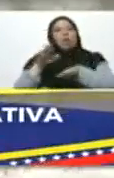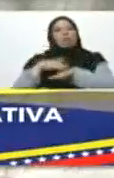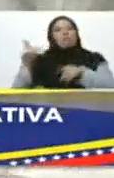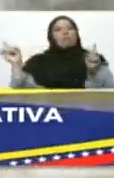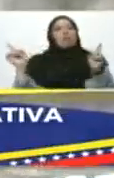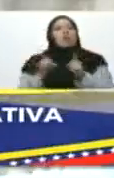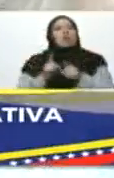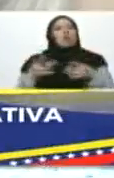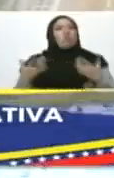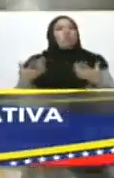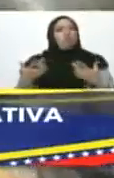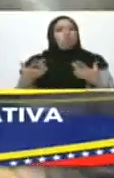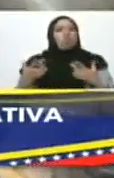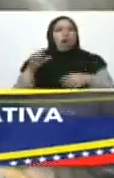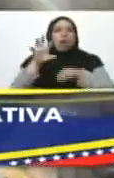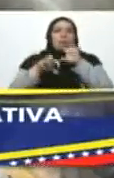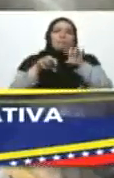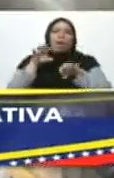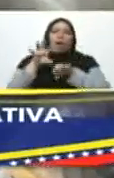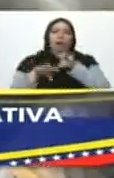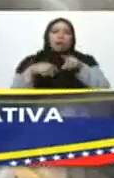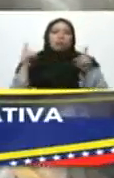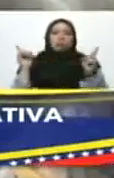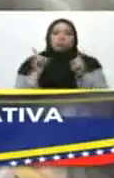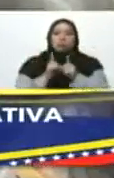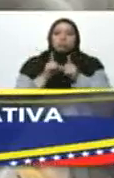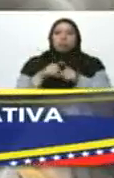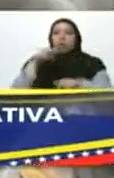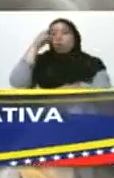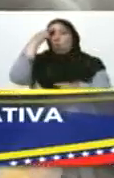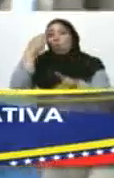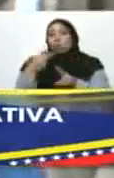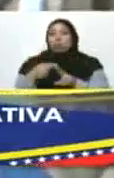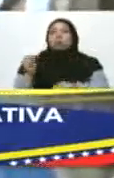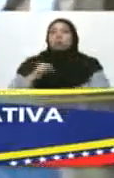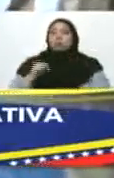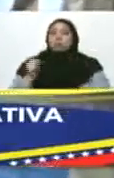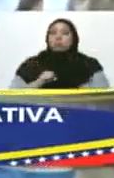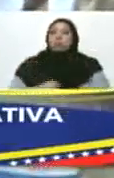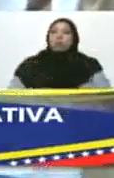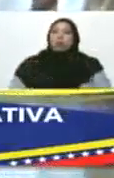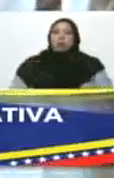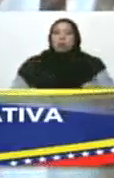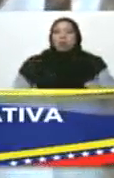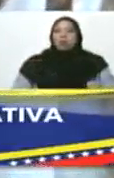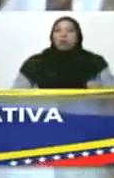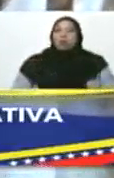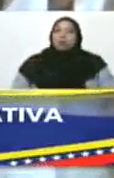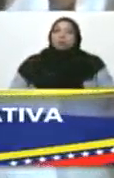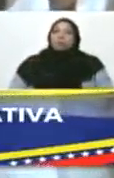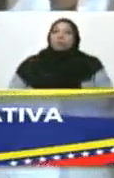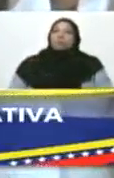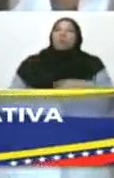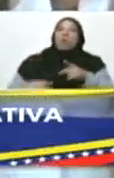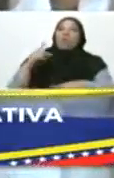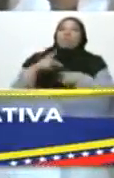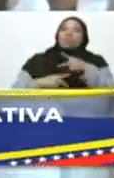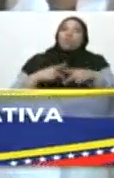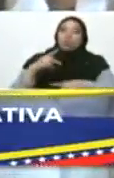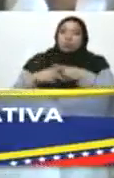a decir Andrés. Señor presidente, de verdad un honor poder hablar con usted. Fíjense, sí, aquí estamos haciendo un proyecto sobre